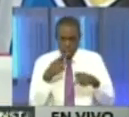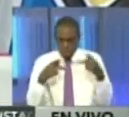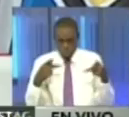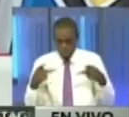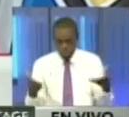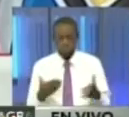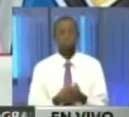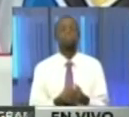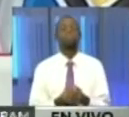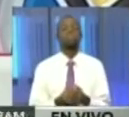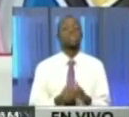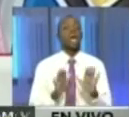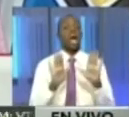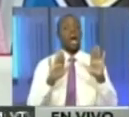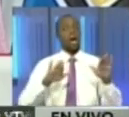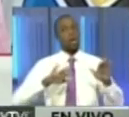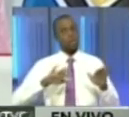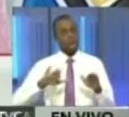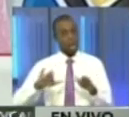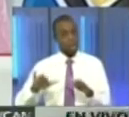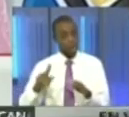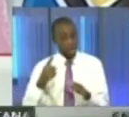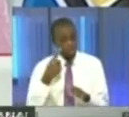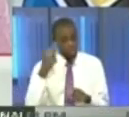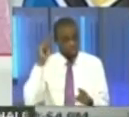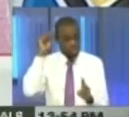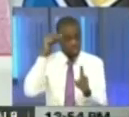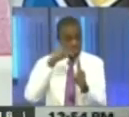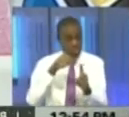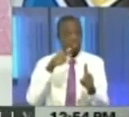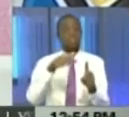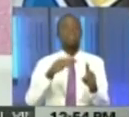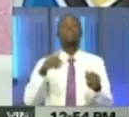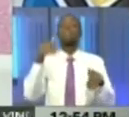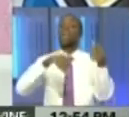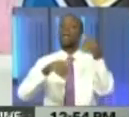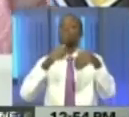la situación es distinta y, como hemos visto, nosotros